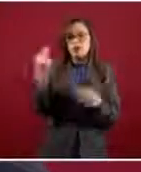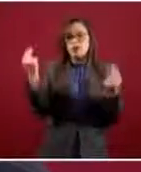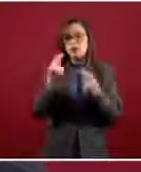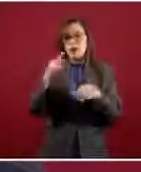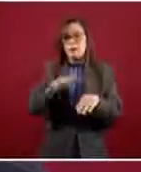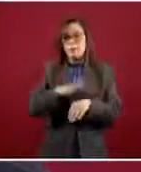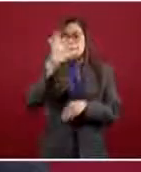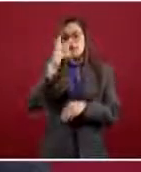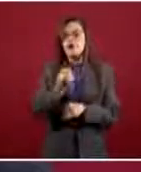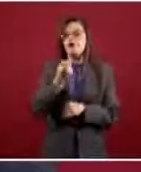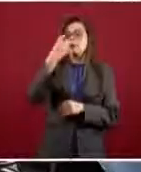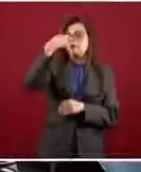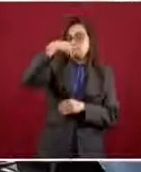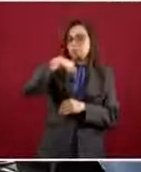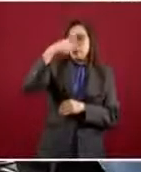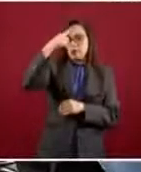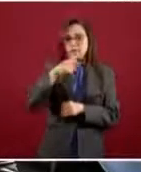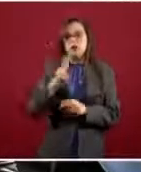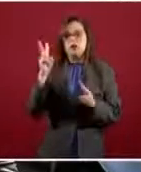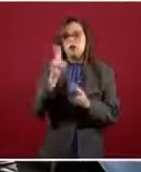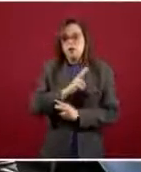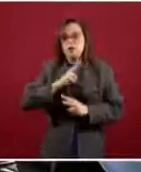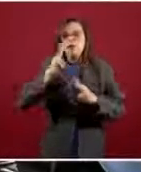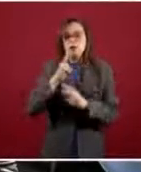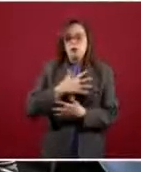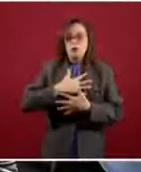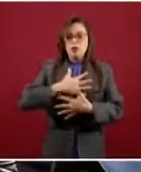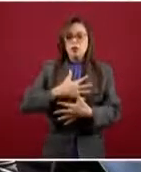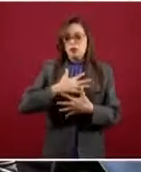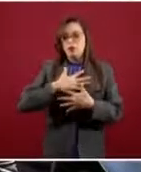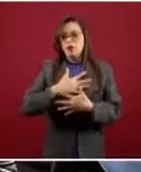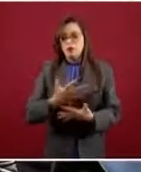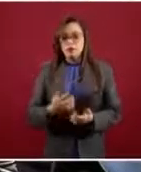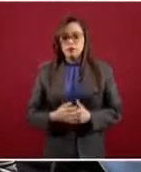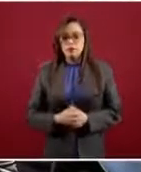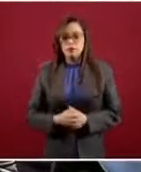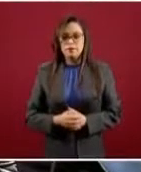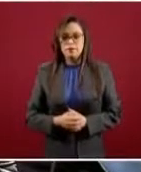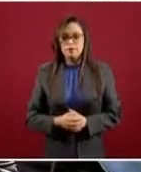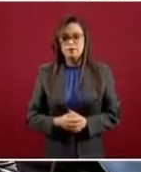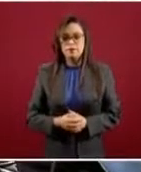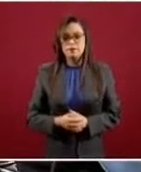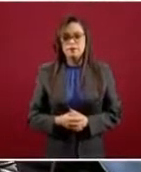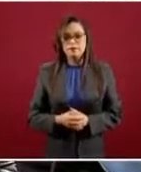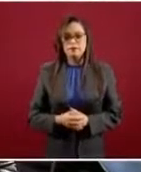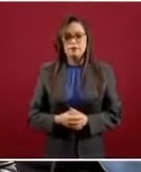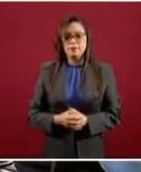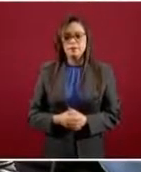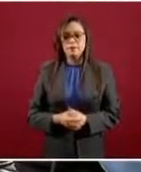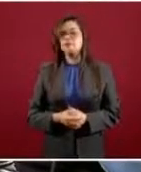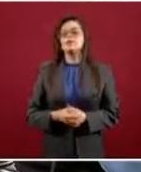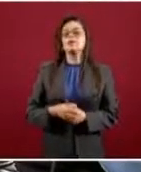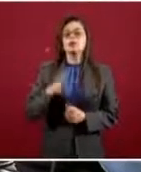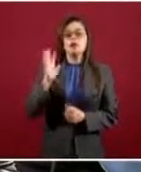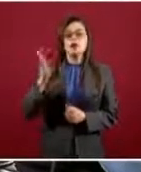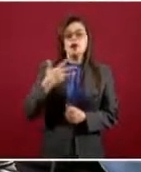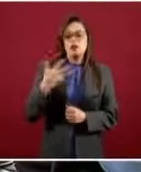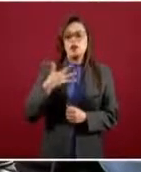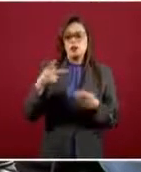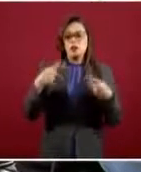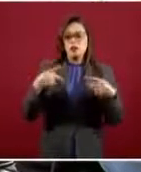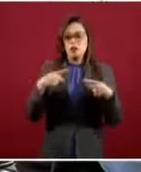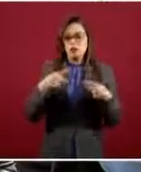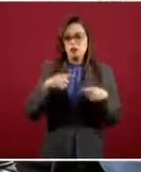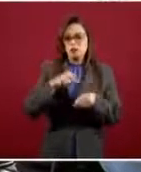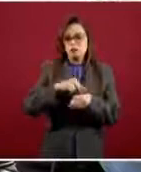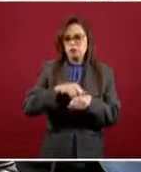que requiere intubación, ¿no? Hemos mandado ya a algunos profesionales de la salud, podemos poner algunos ejemplos.